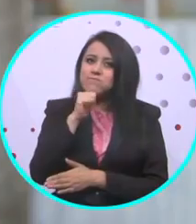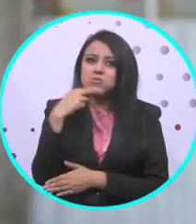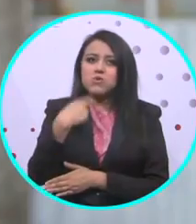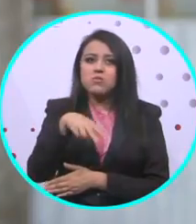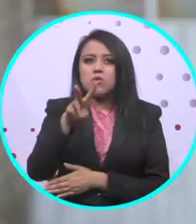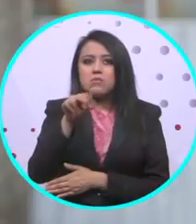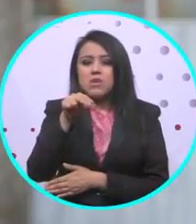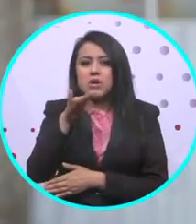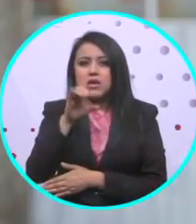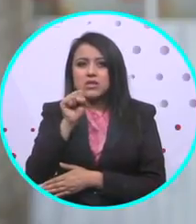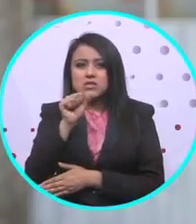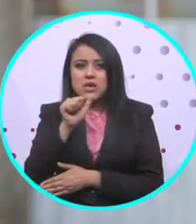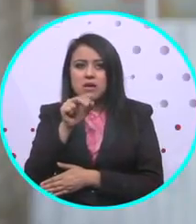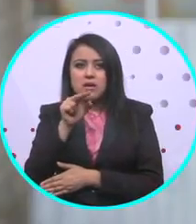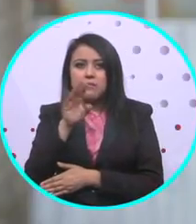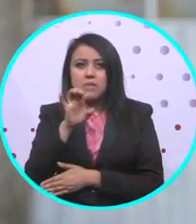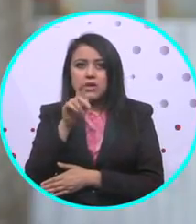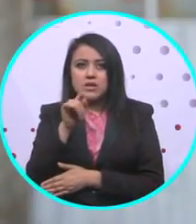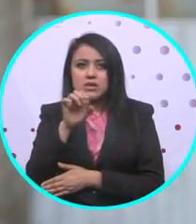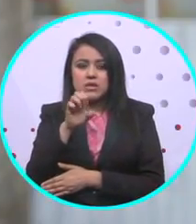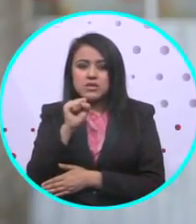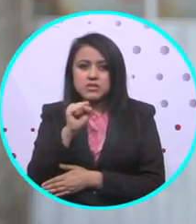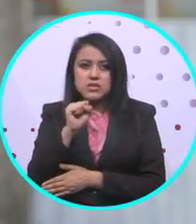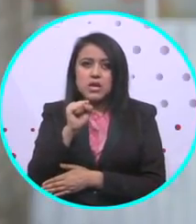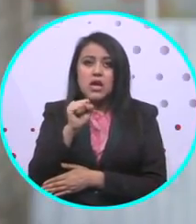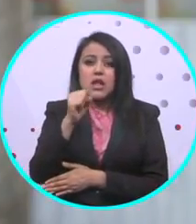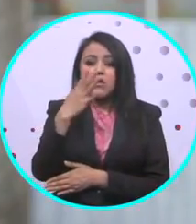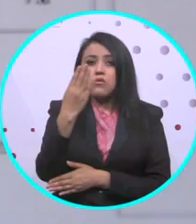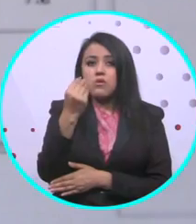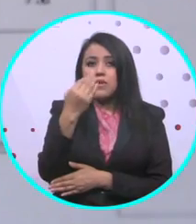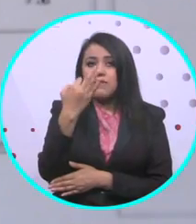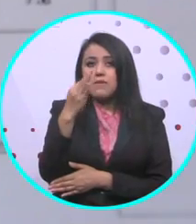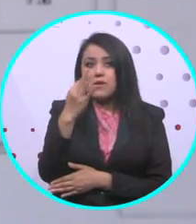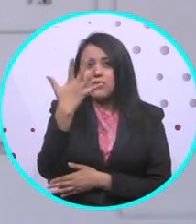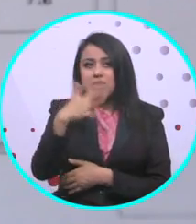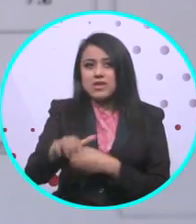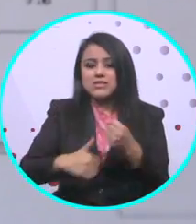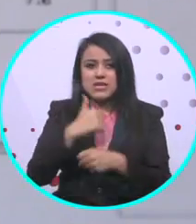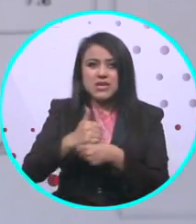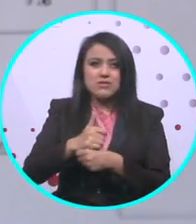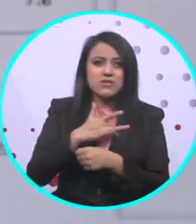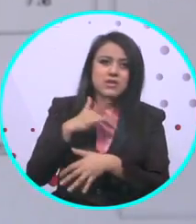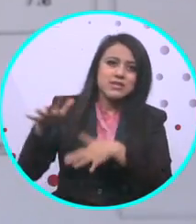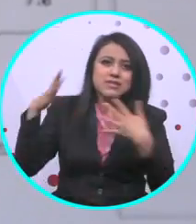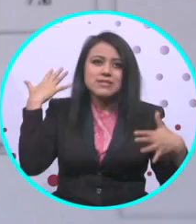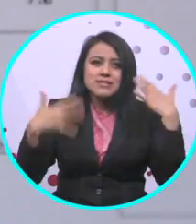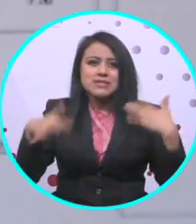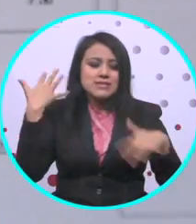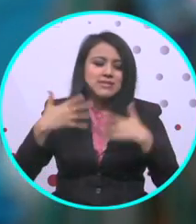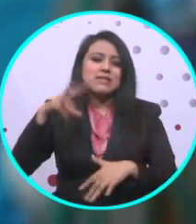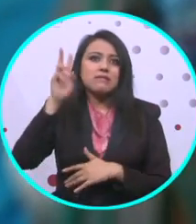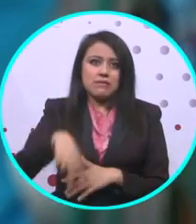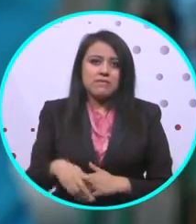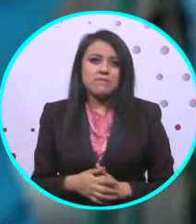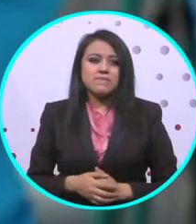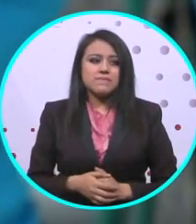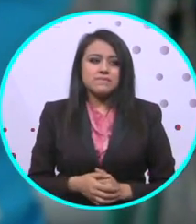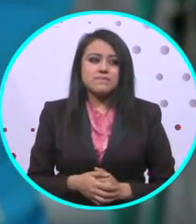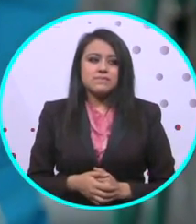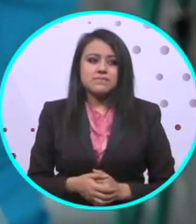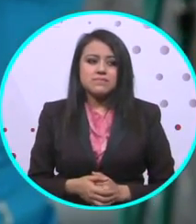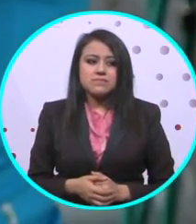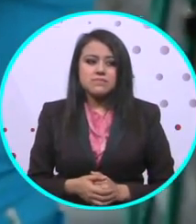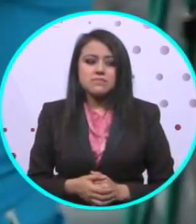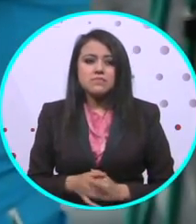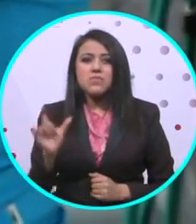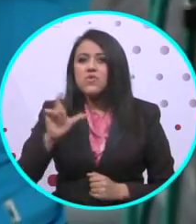Vanessa Benítez Castañón. El 9 de febrero cumple los 10 años. Es súper inquieta, muy inquieta. Cuando